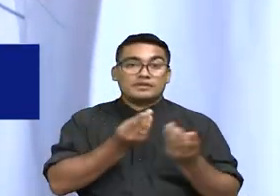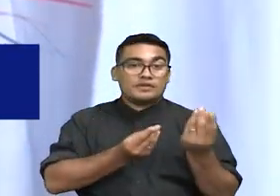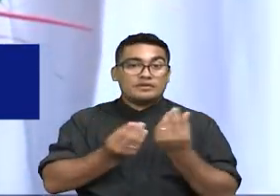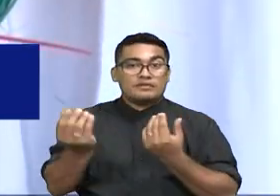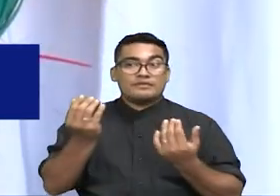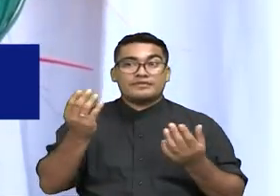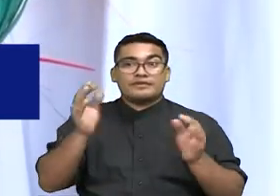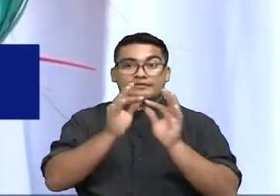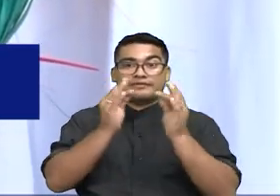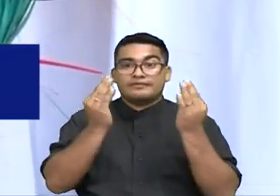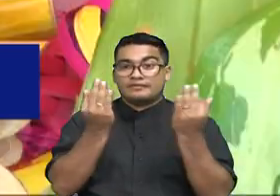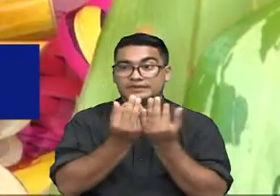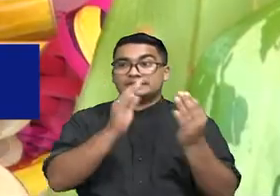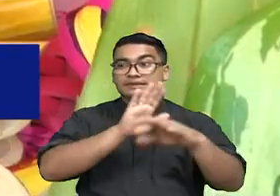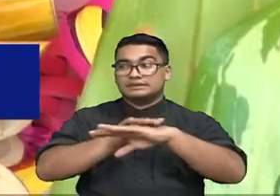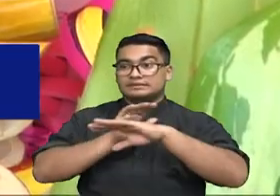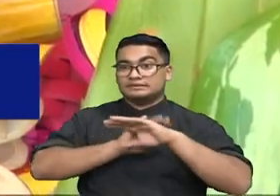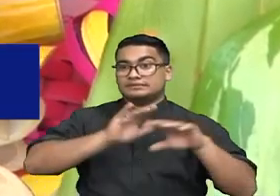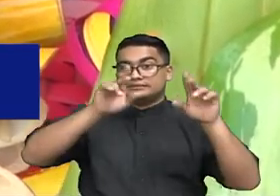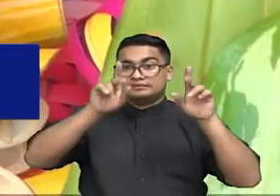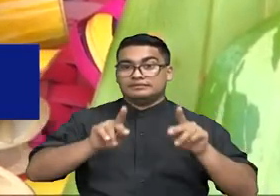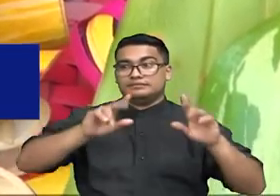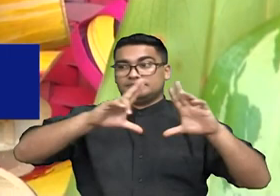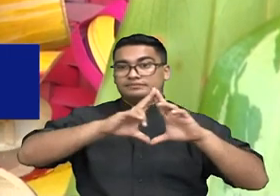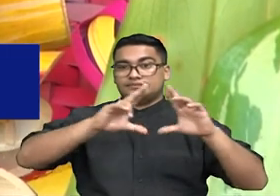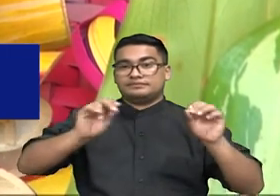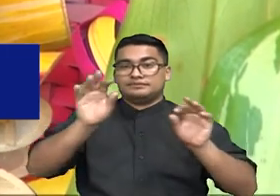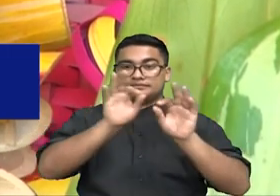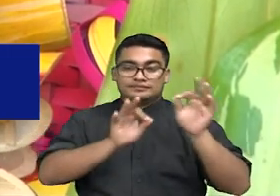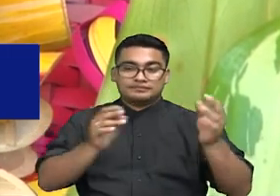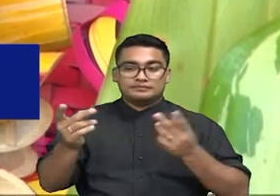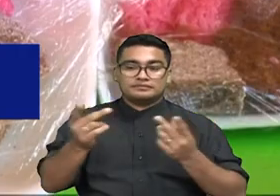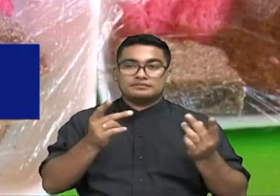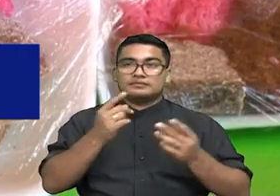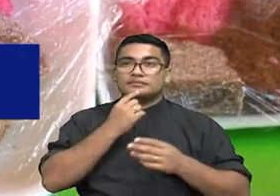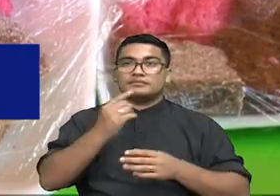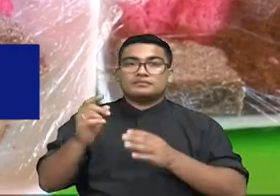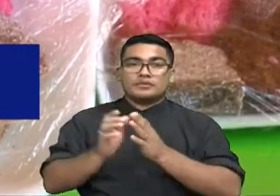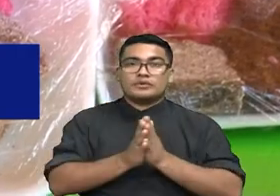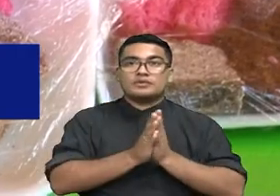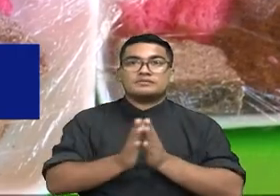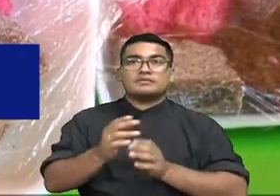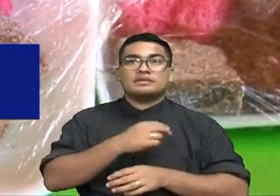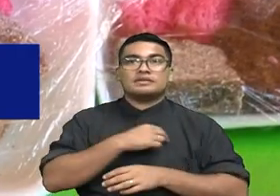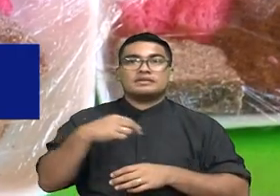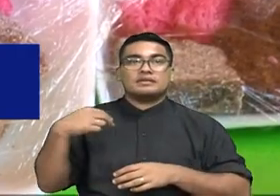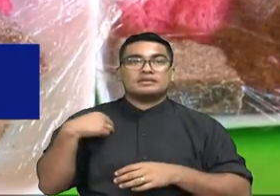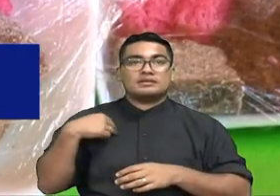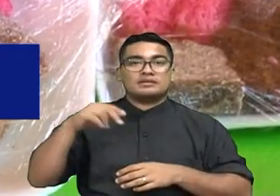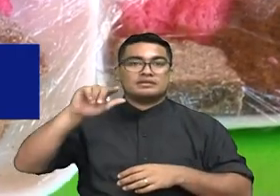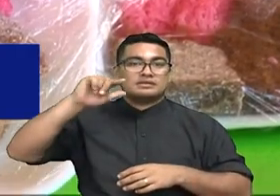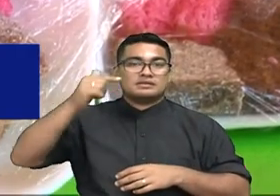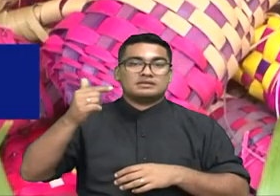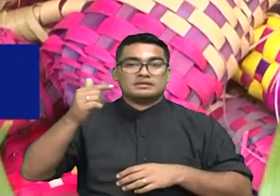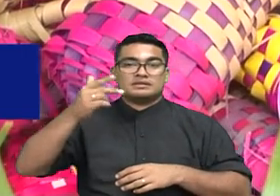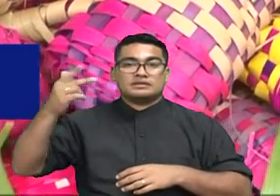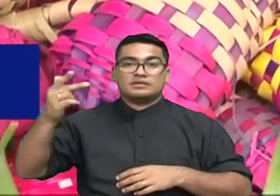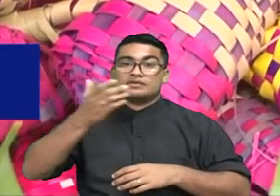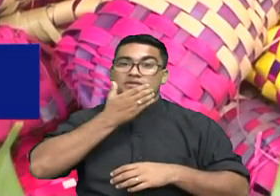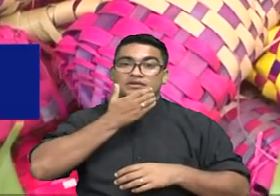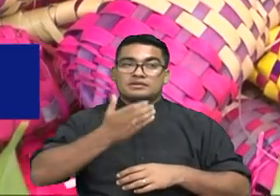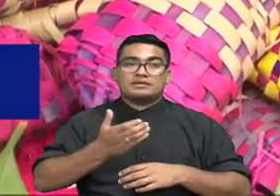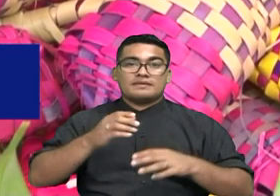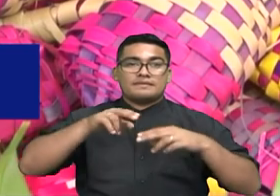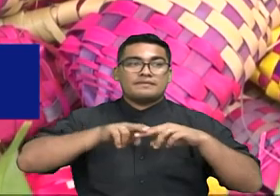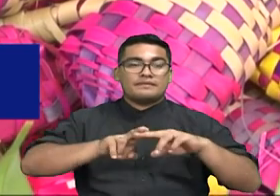economía familiar invitan a los nicaragüenses a la Feria Especial de la Gritería que se realizará el 7 y 8 de diciembre